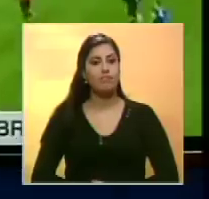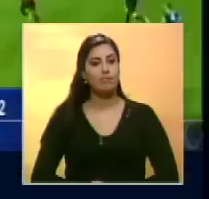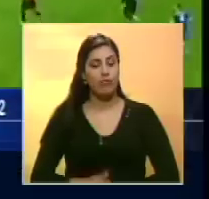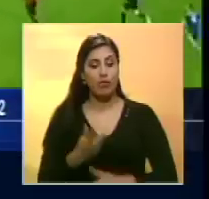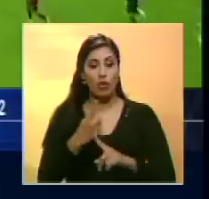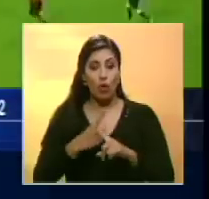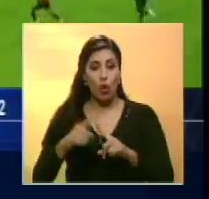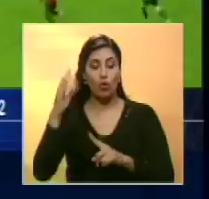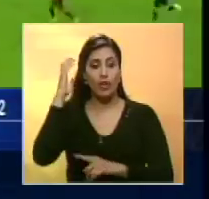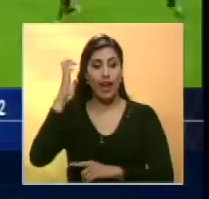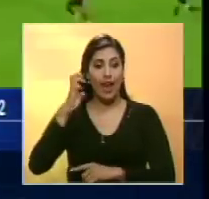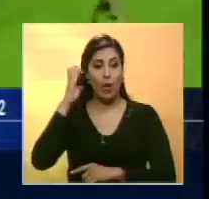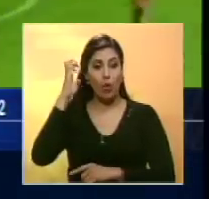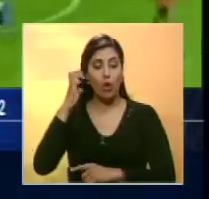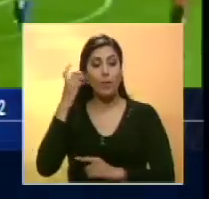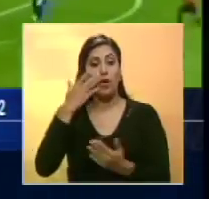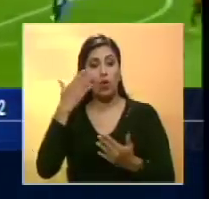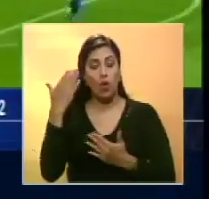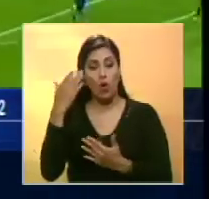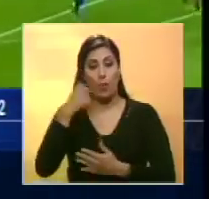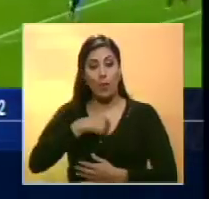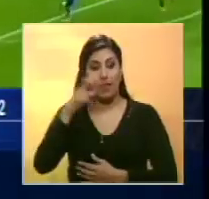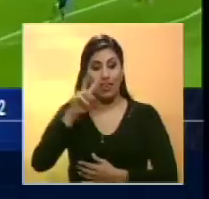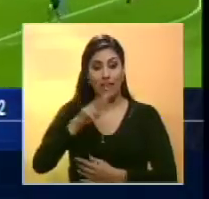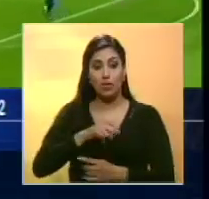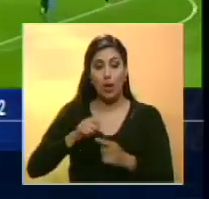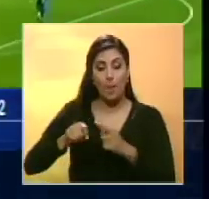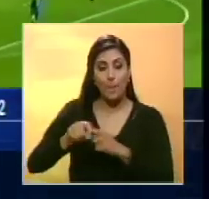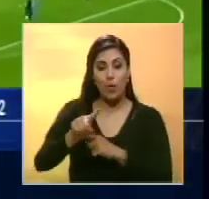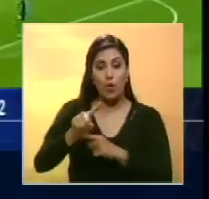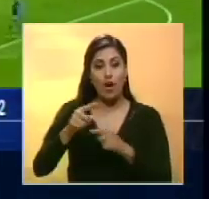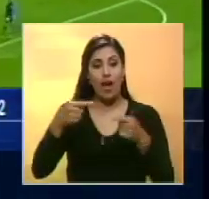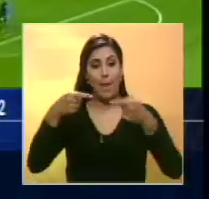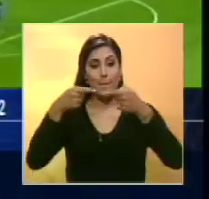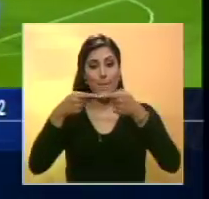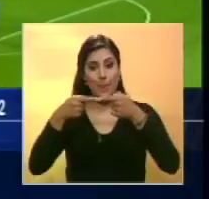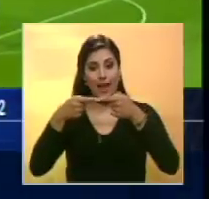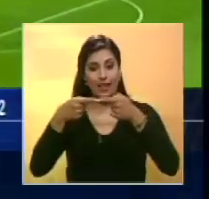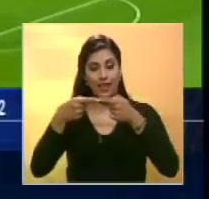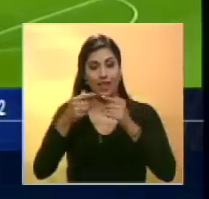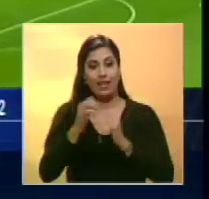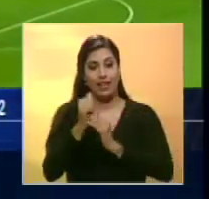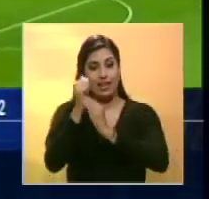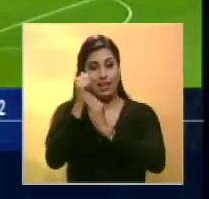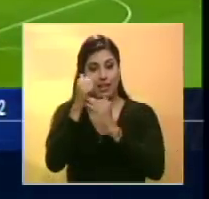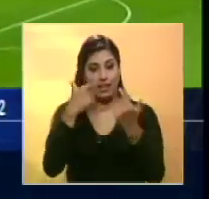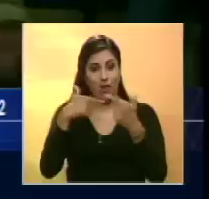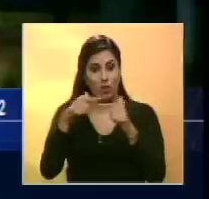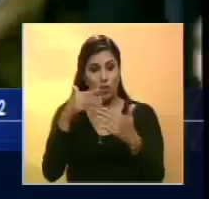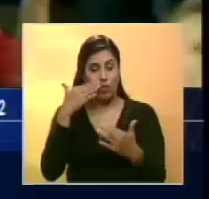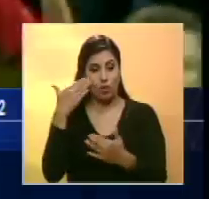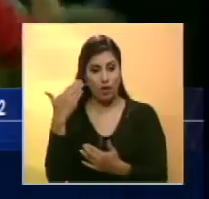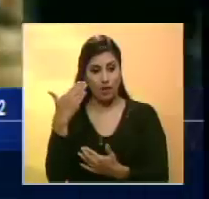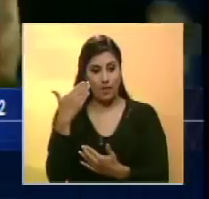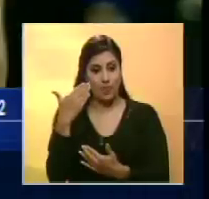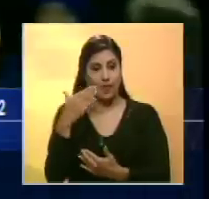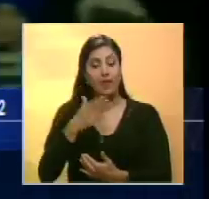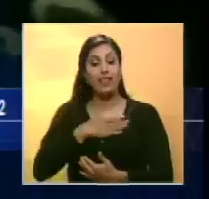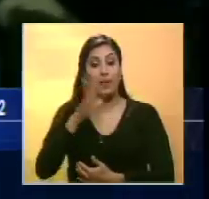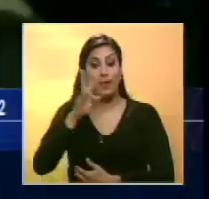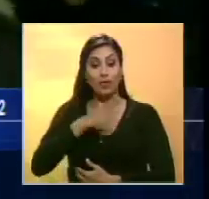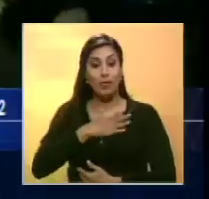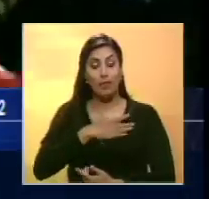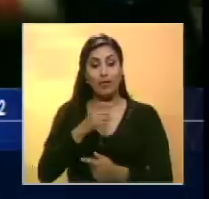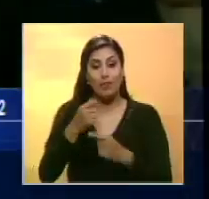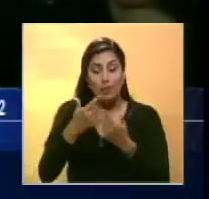Nos vamos a Europa porque José Salomón Rondón marcó en el empate entre el West Bromwich Albion y el líder de la Premier League, Leicester City. El delantero venezolano